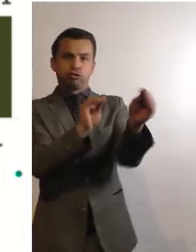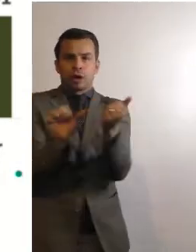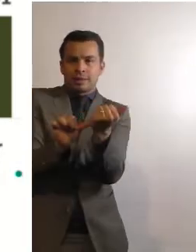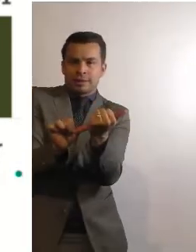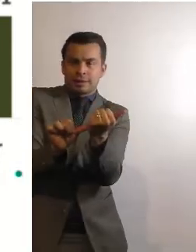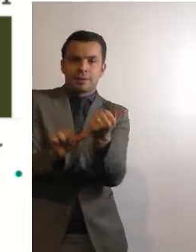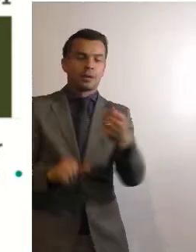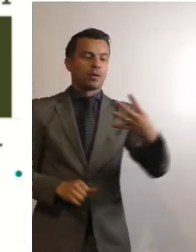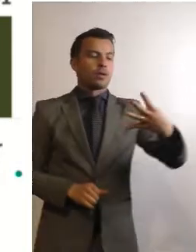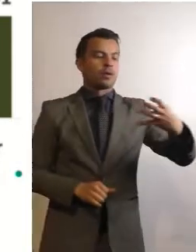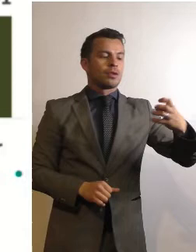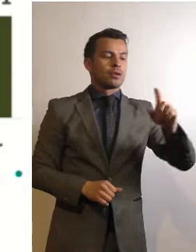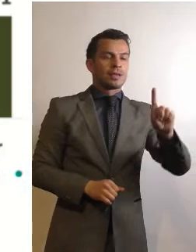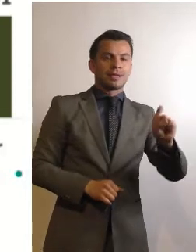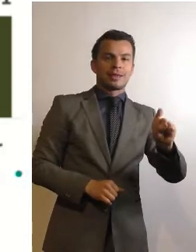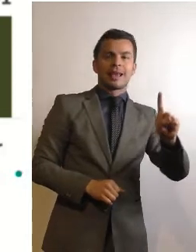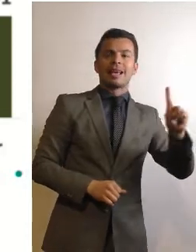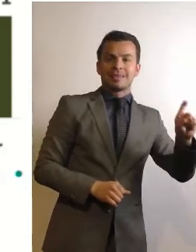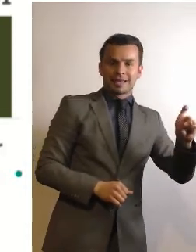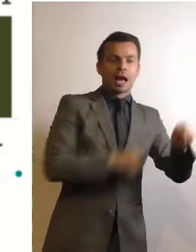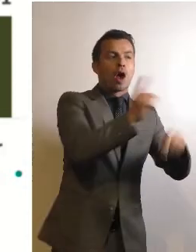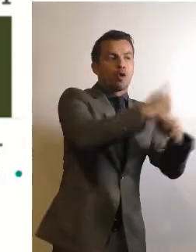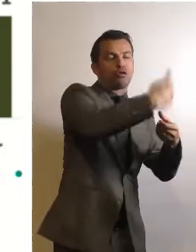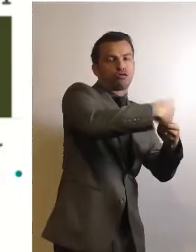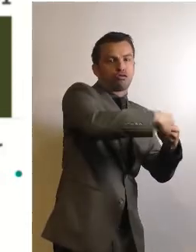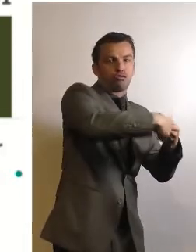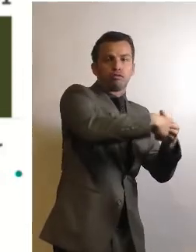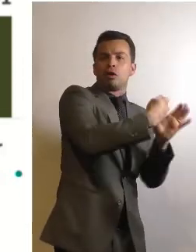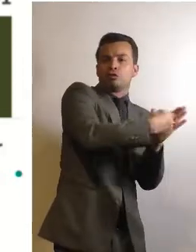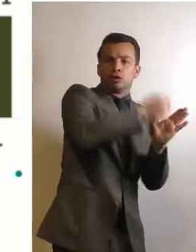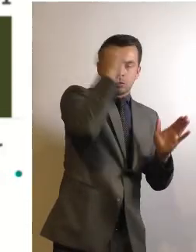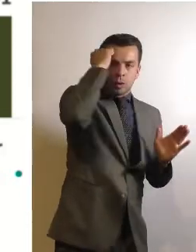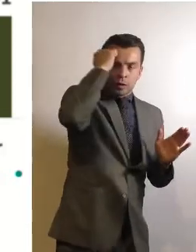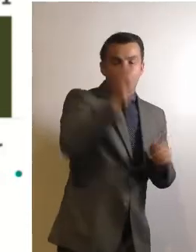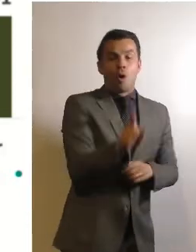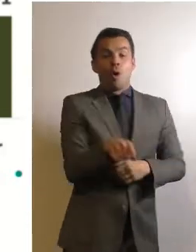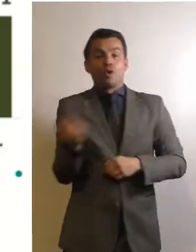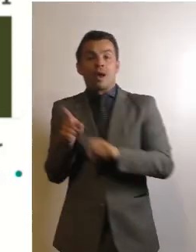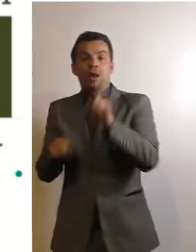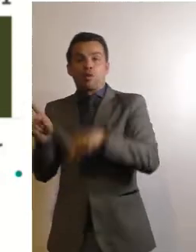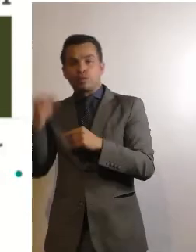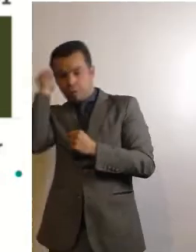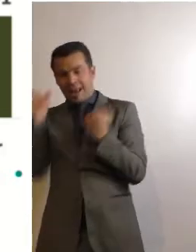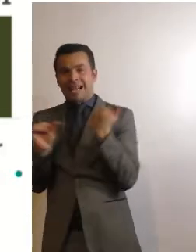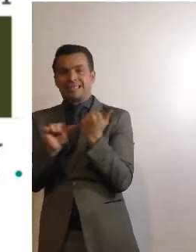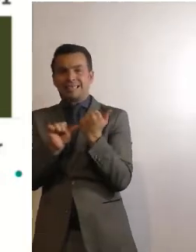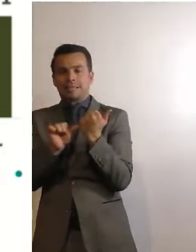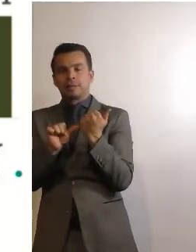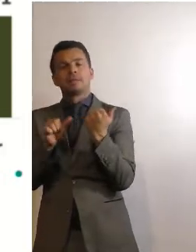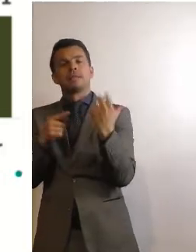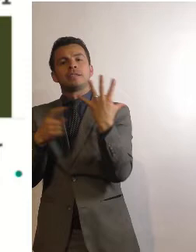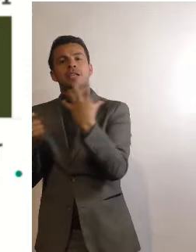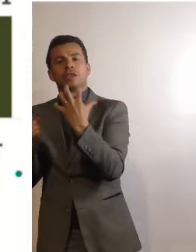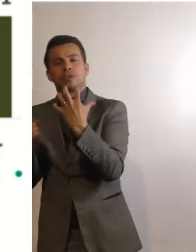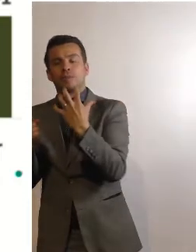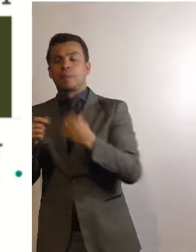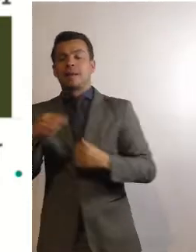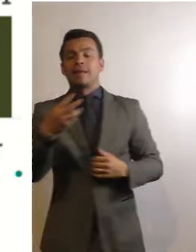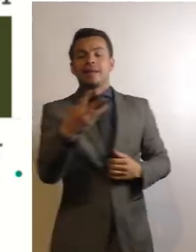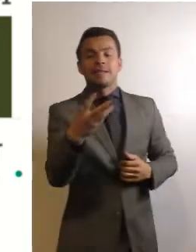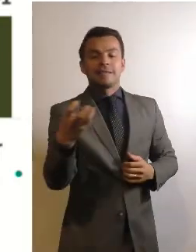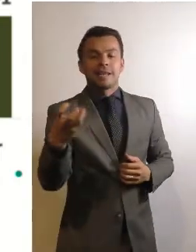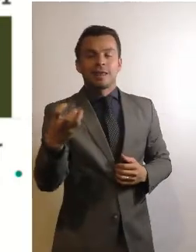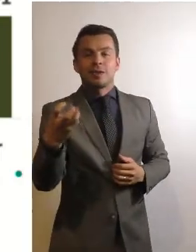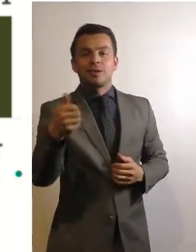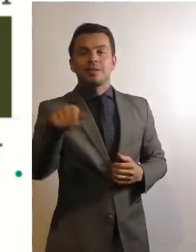466 instructores asociados, 603 profesores asistentes, 319 profesores asociados